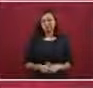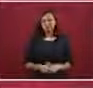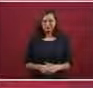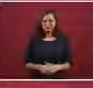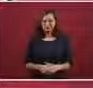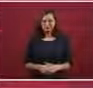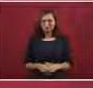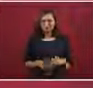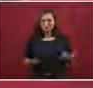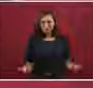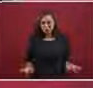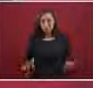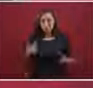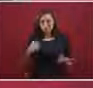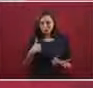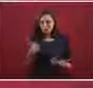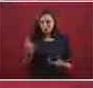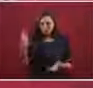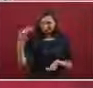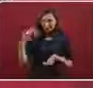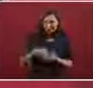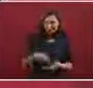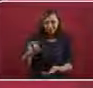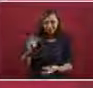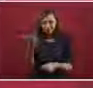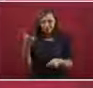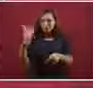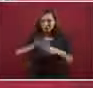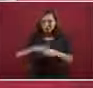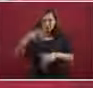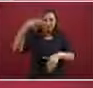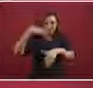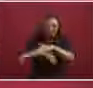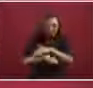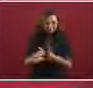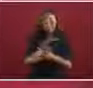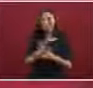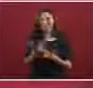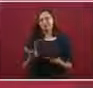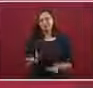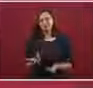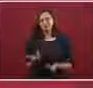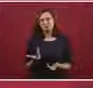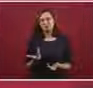visto, he estado en los hospitales, en un hospital lo